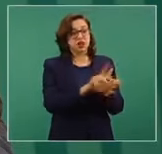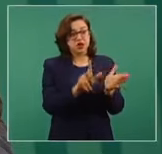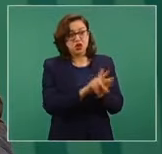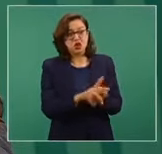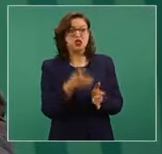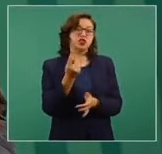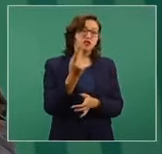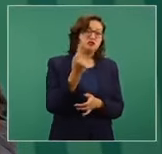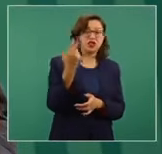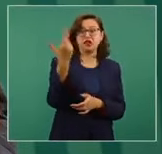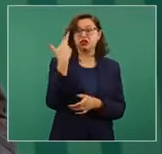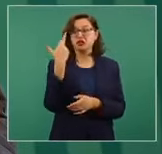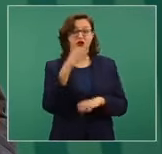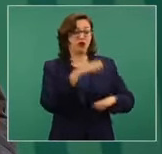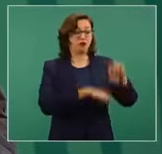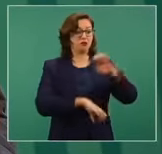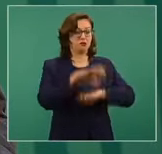grandes corporaciones